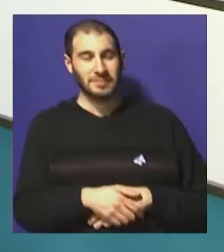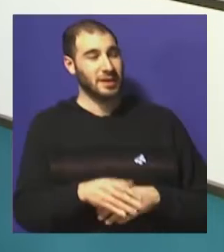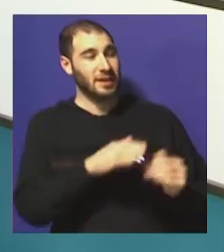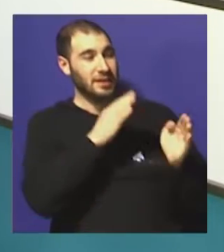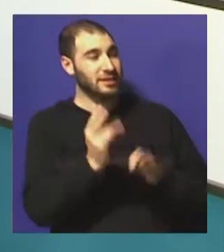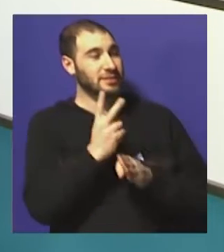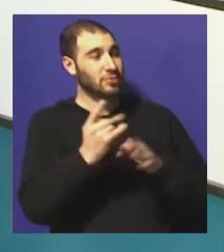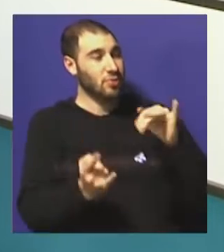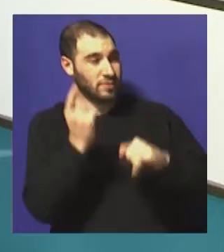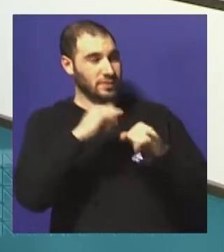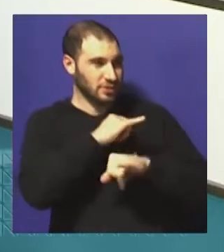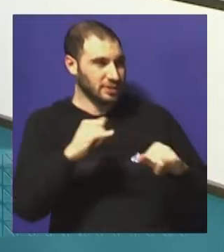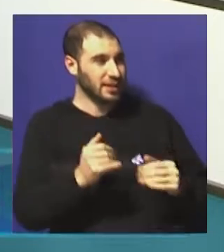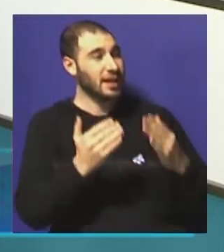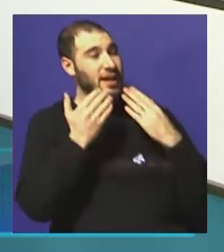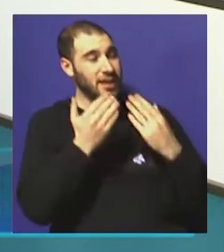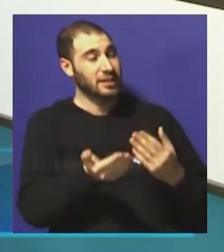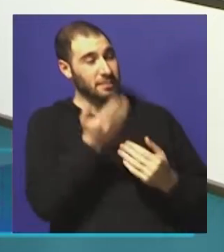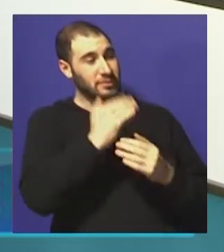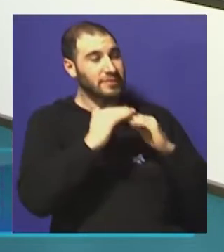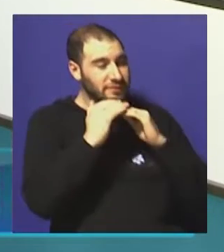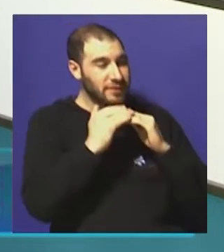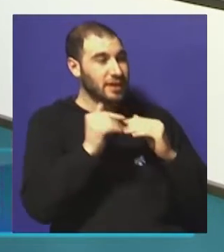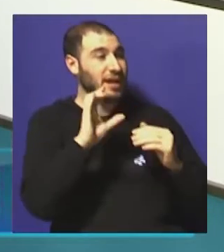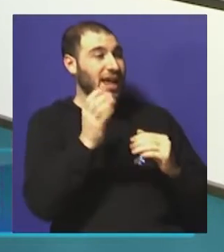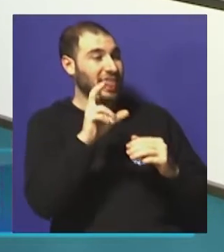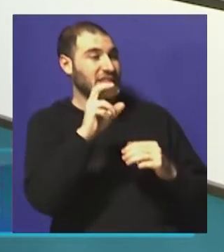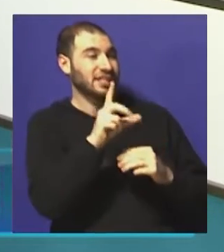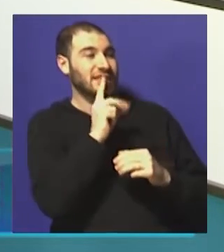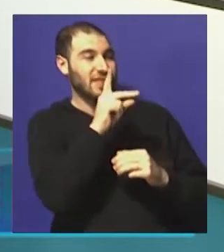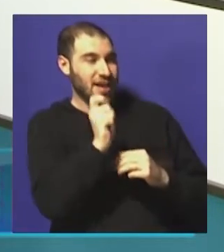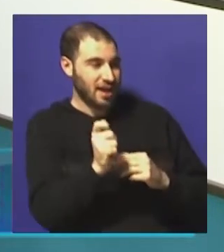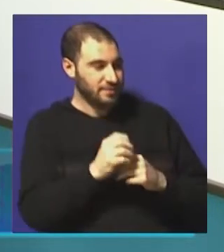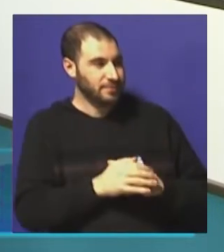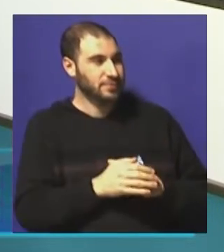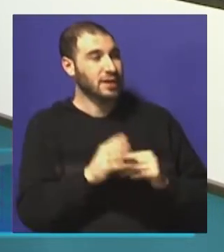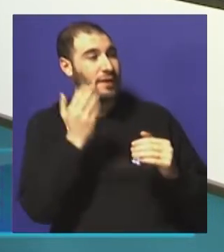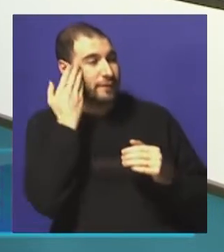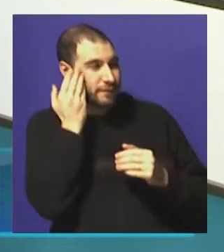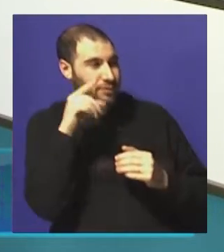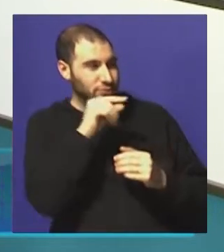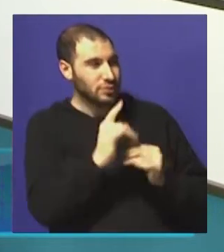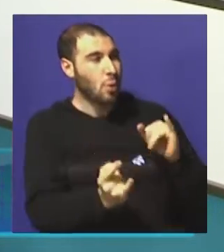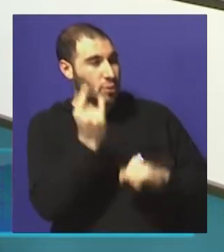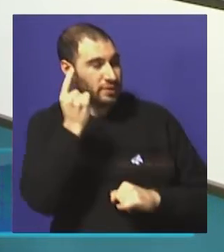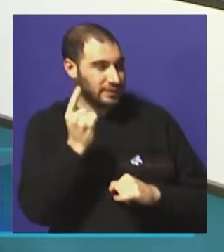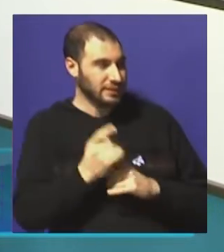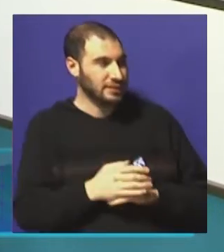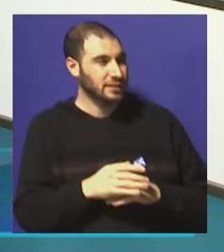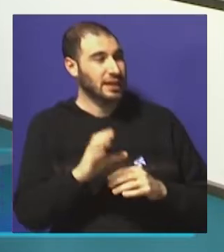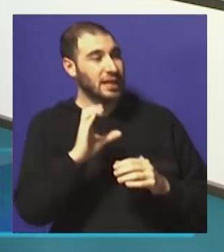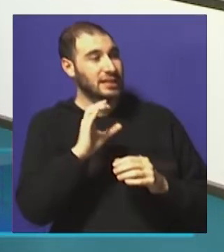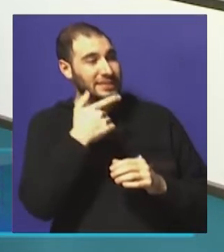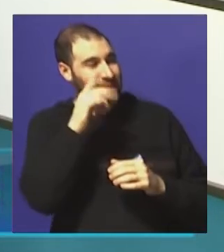Segundo bloque en Universidad Noticias, gracias a los que nos siguen a través del canal 30 de la televisión digital abierta, redes sociales, Universidad,